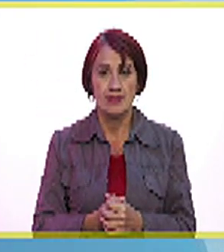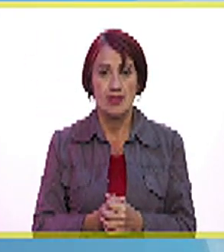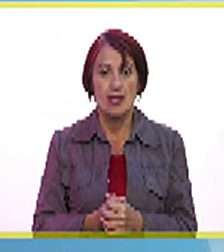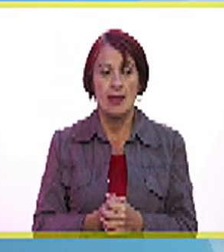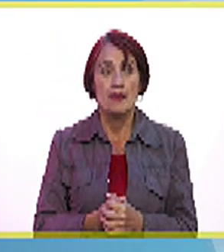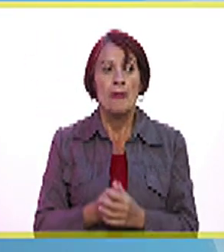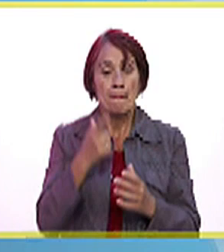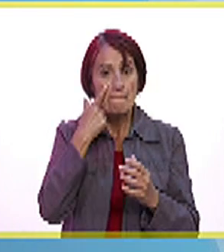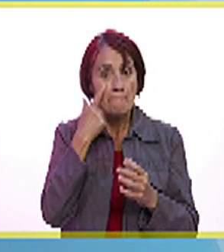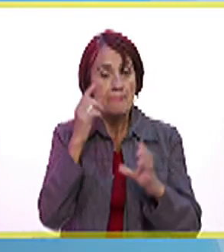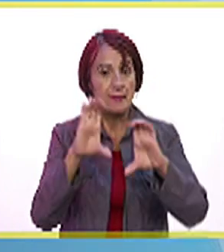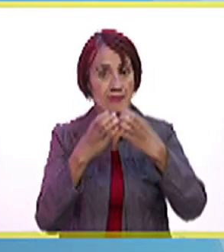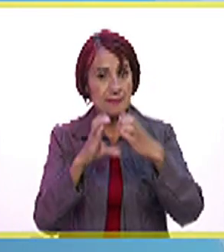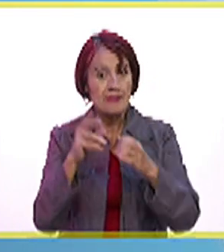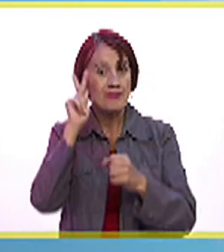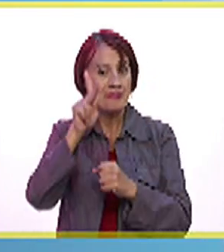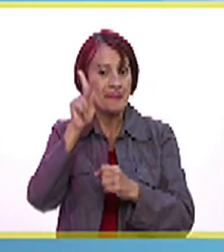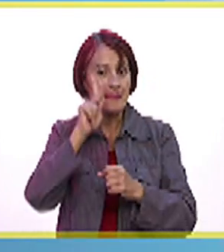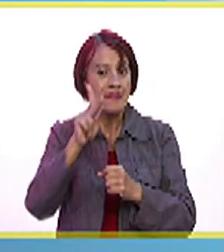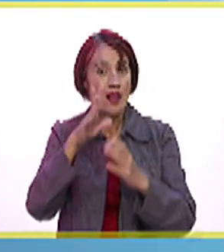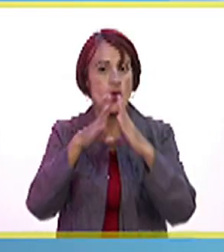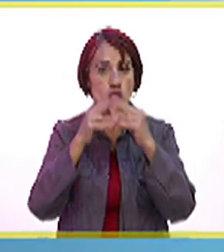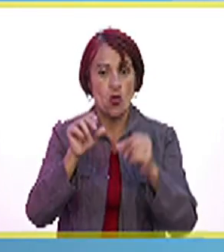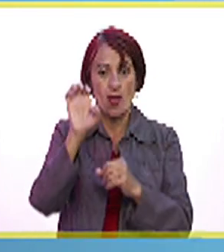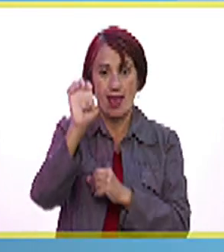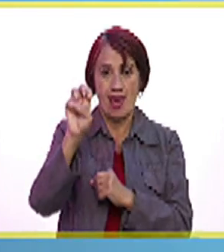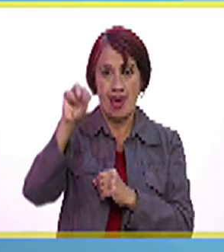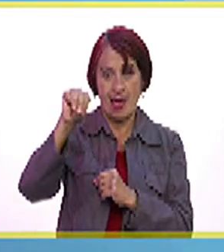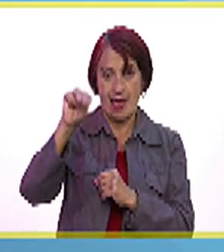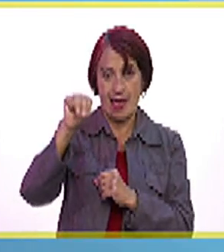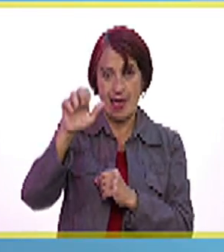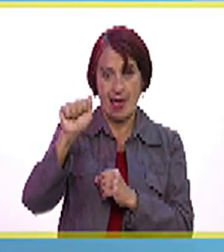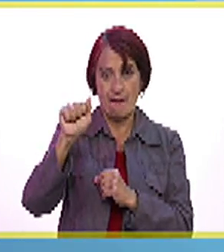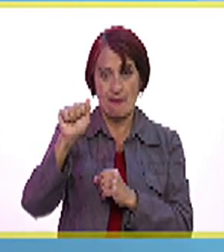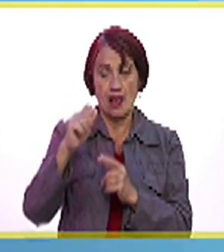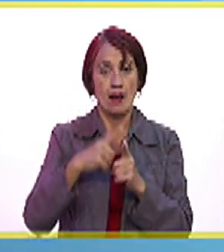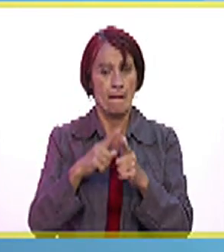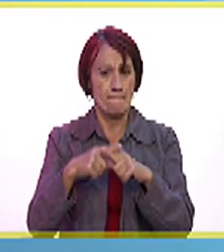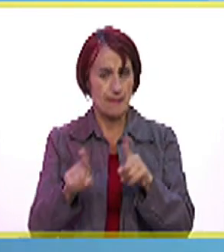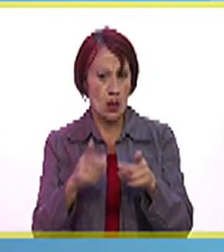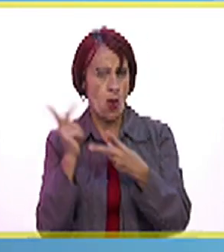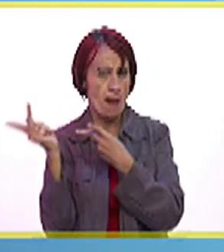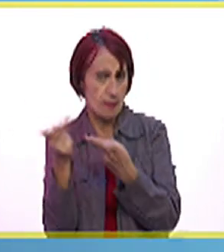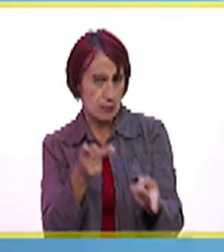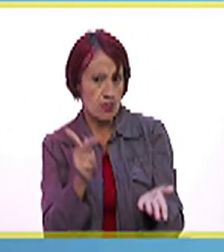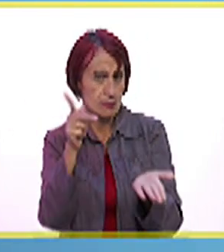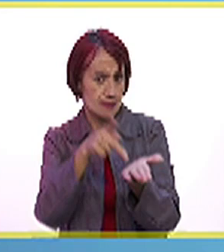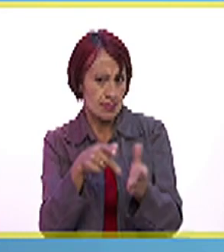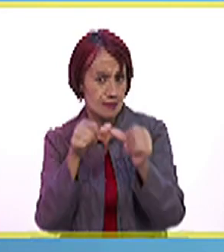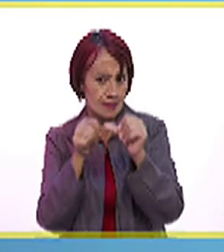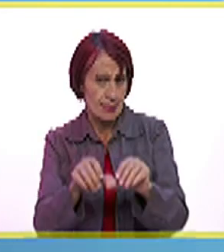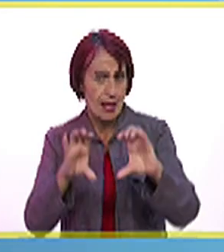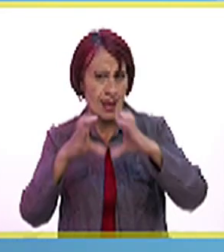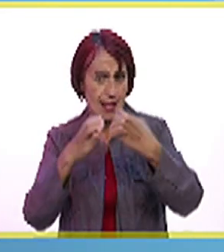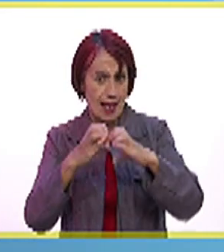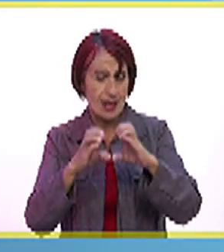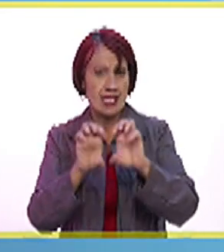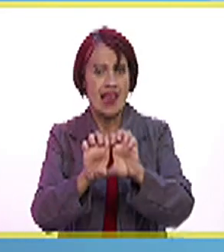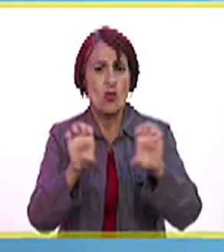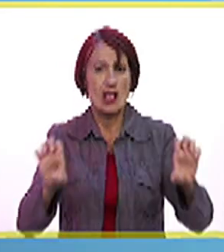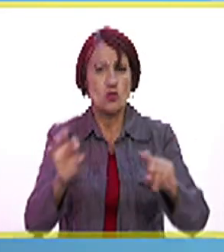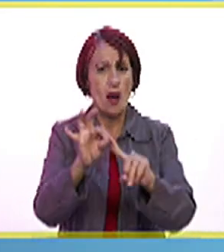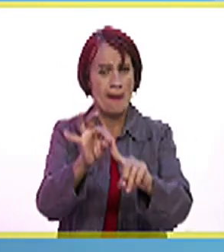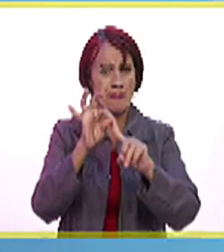Acabamos de ver la clase con la profesora Emma Borromé, pero te invitamos a quedarte a ver la clase de educación especial